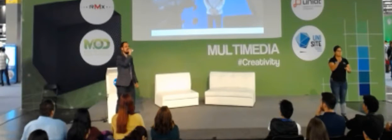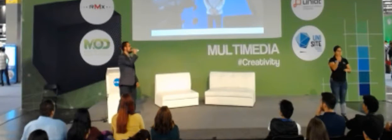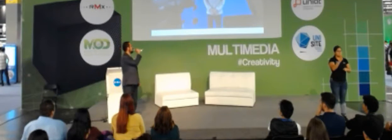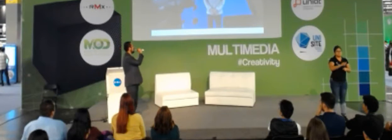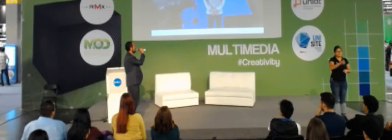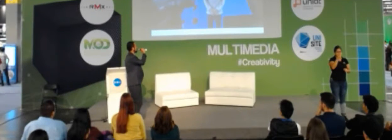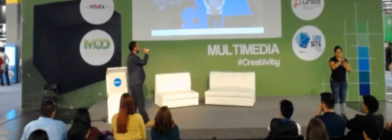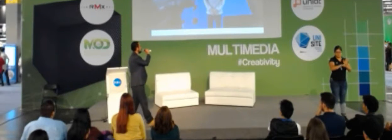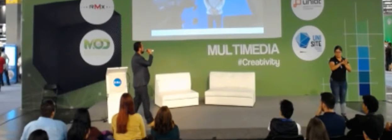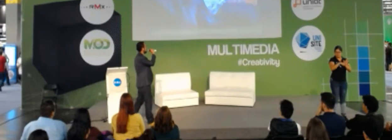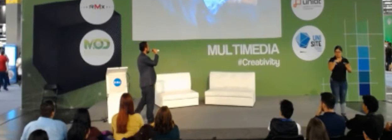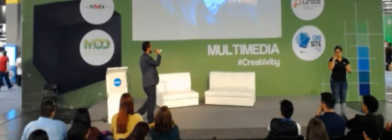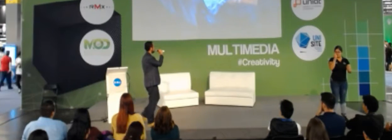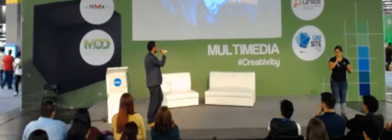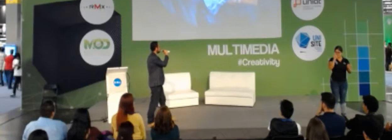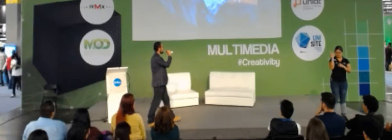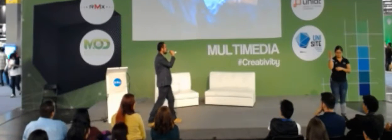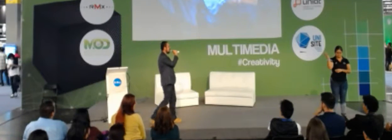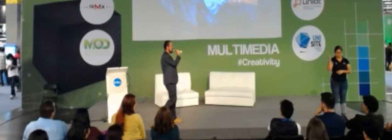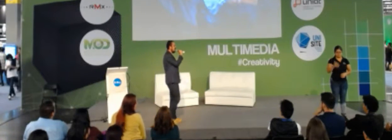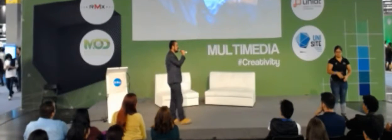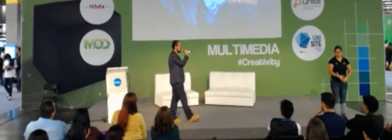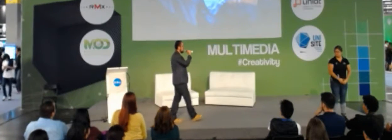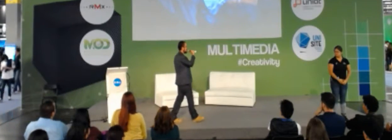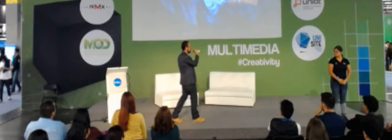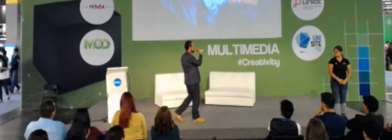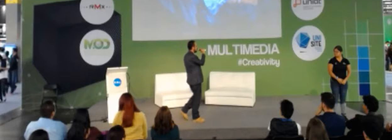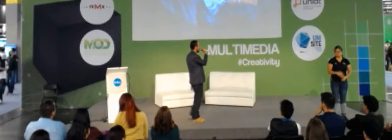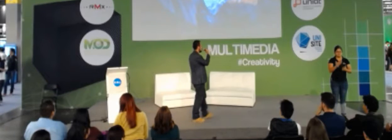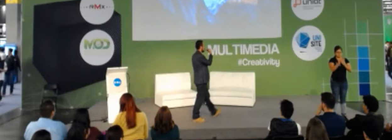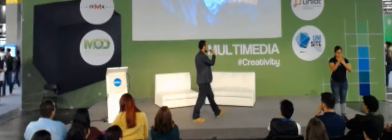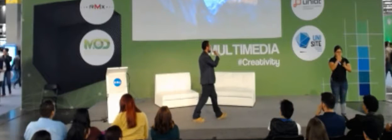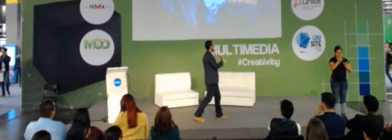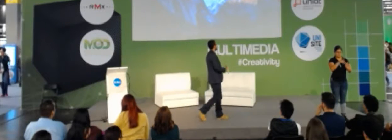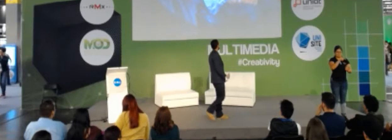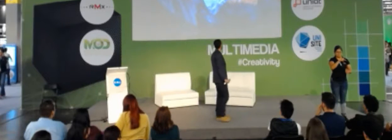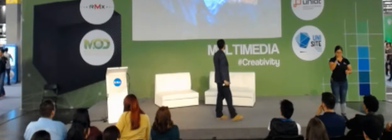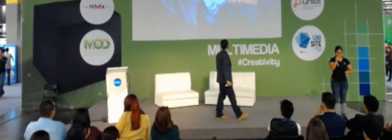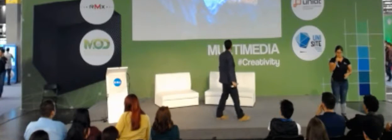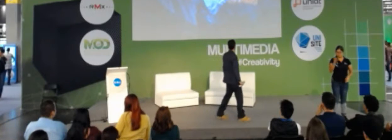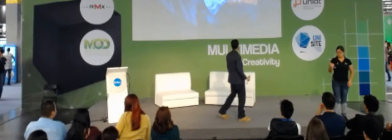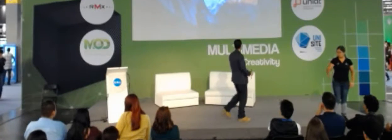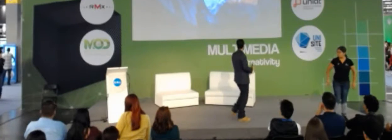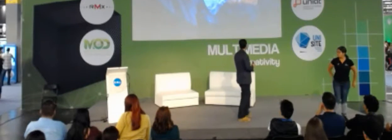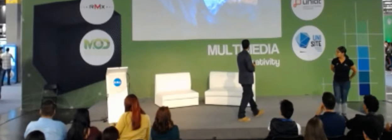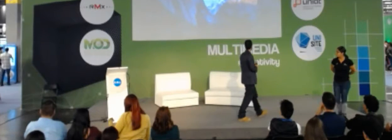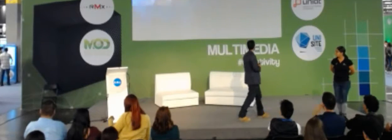favor, aquí con los compañeros. Ahorita regresamos al PowerPoint.